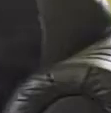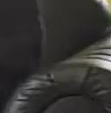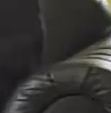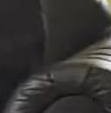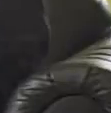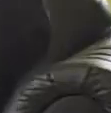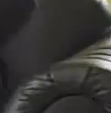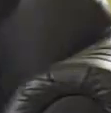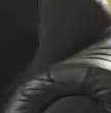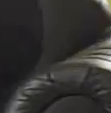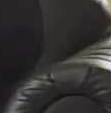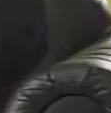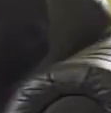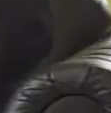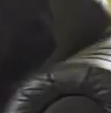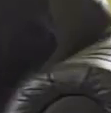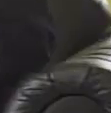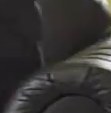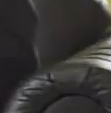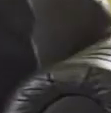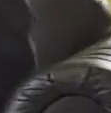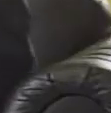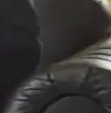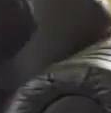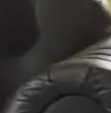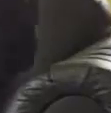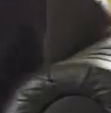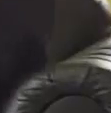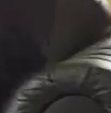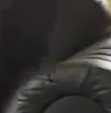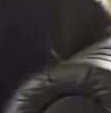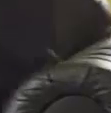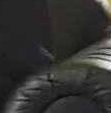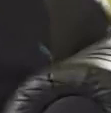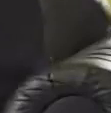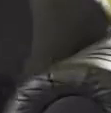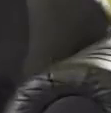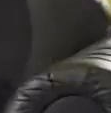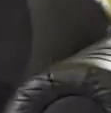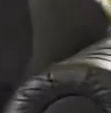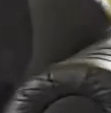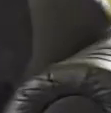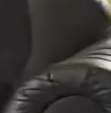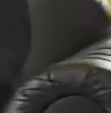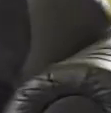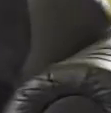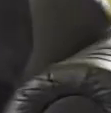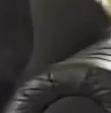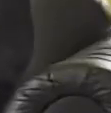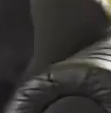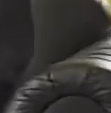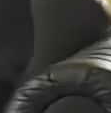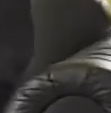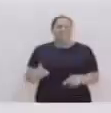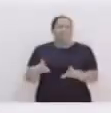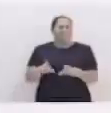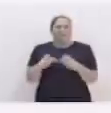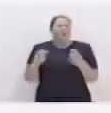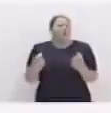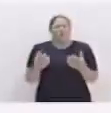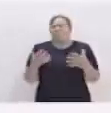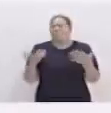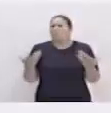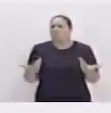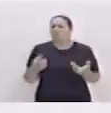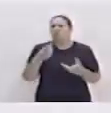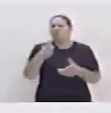difícil. Todavía no entiendo la lectura labiofacial, pero sé un poco de lectura labiofacial y utilizo la lengua de señas.